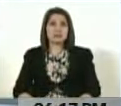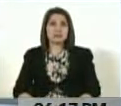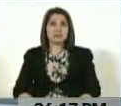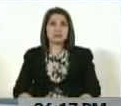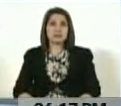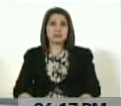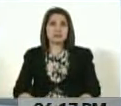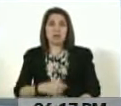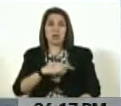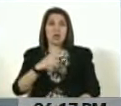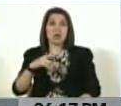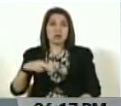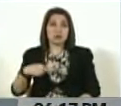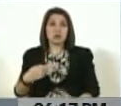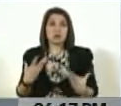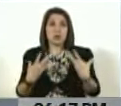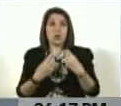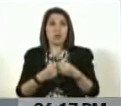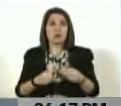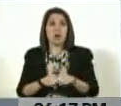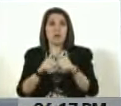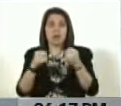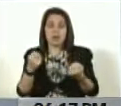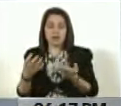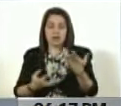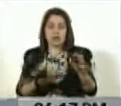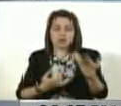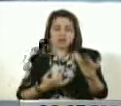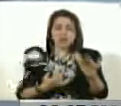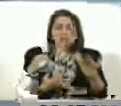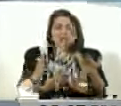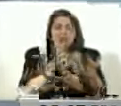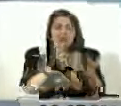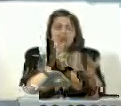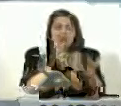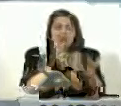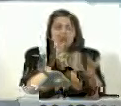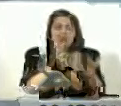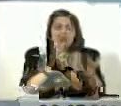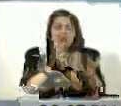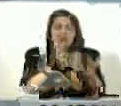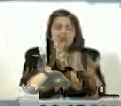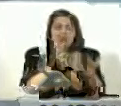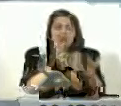nosotros hemos estado todos estos días ahí en la panadería Pan Caliente de la parroquia San Juan. Han